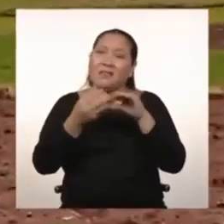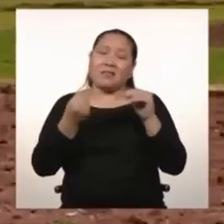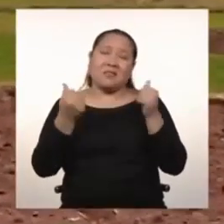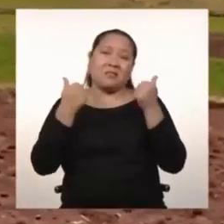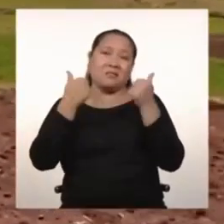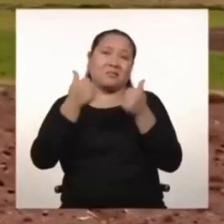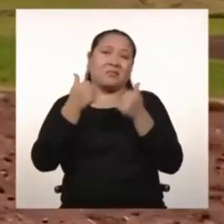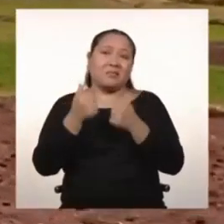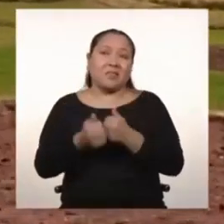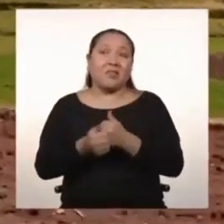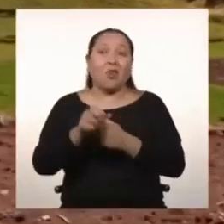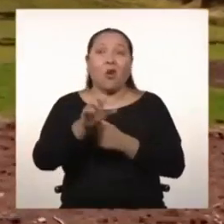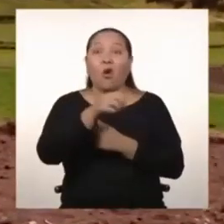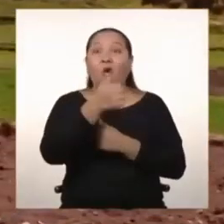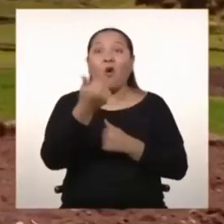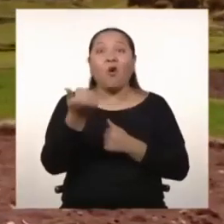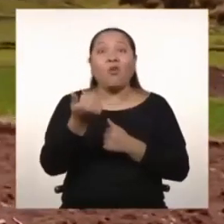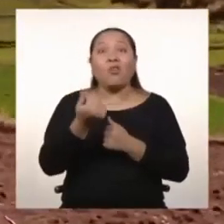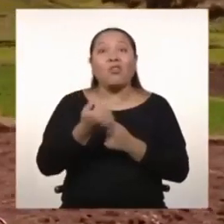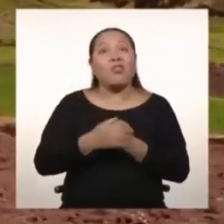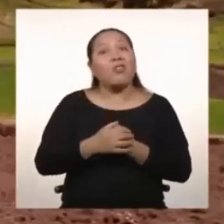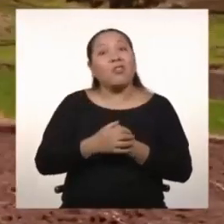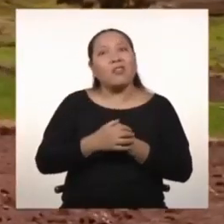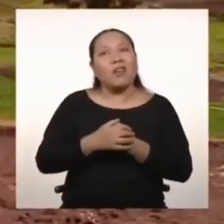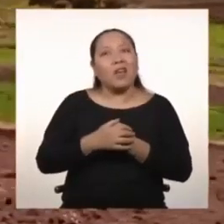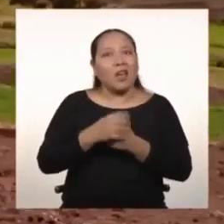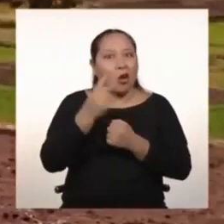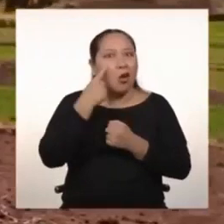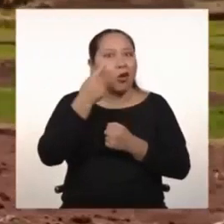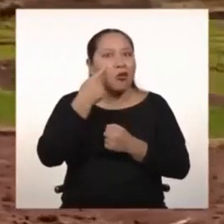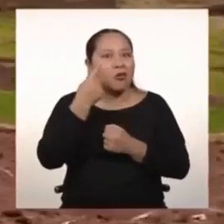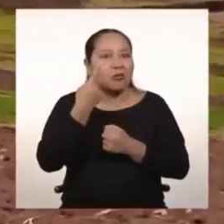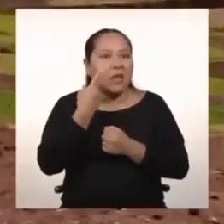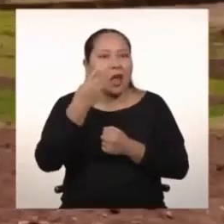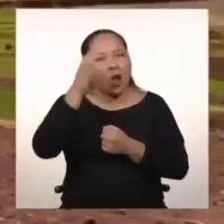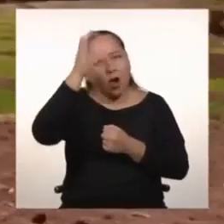una alternativa más al Cusco tradicional.